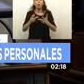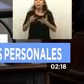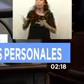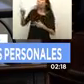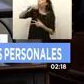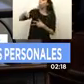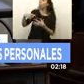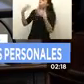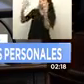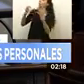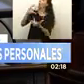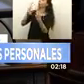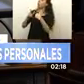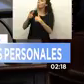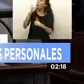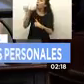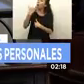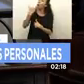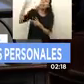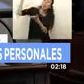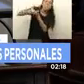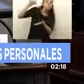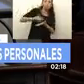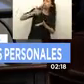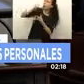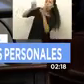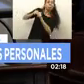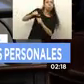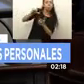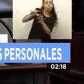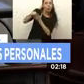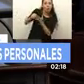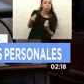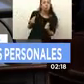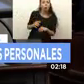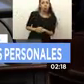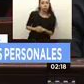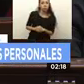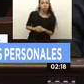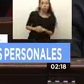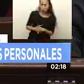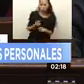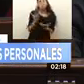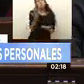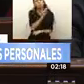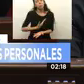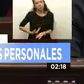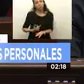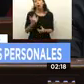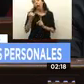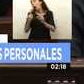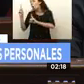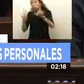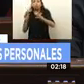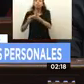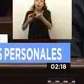ustedes qué inversiones vinieron al país Porque además también señor presidente algún senador dice que hay un plan